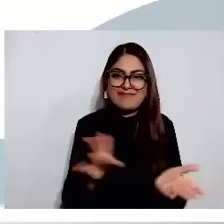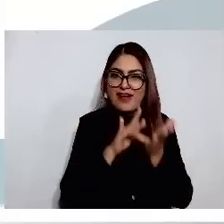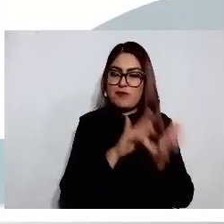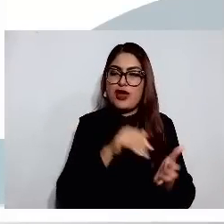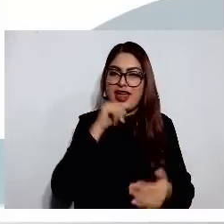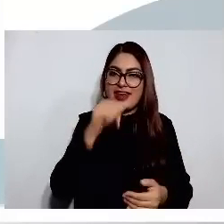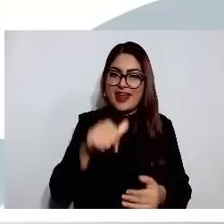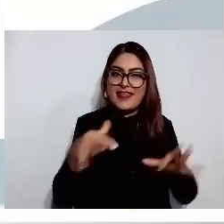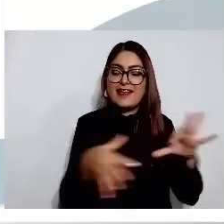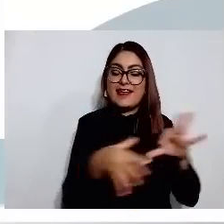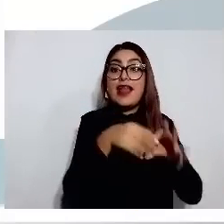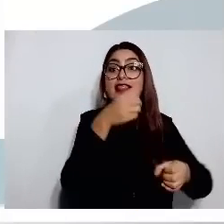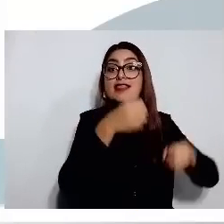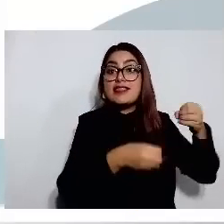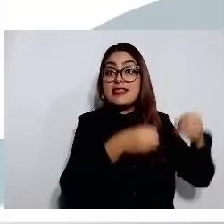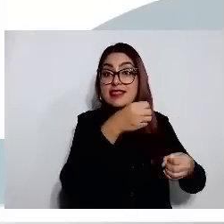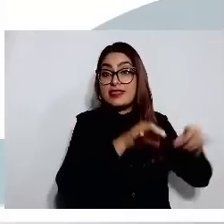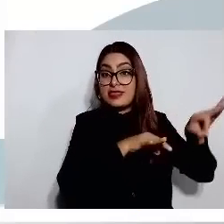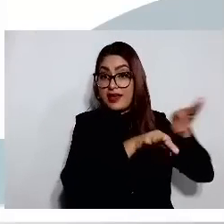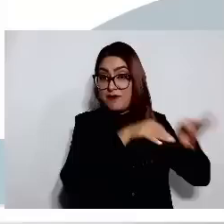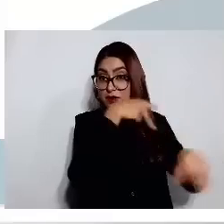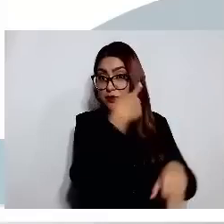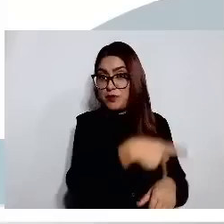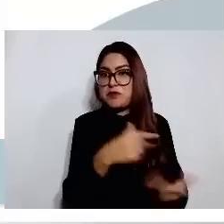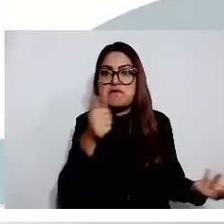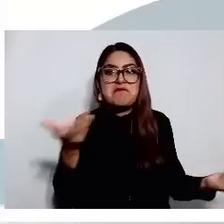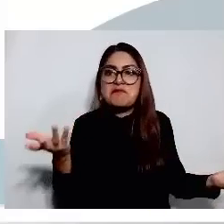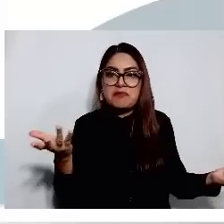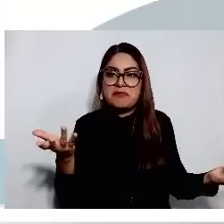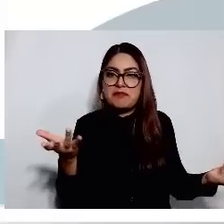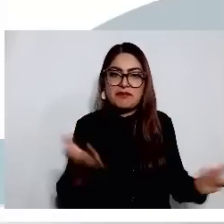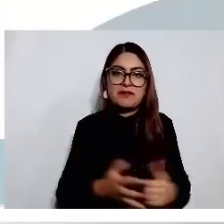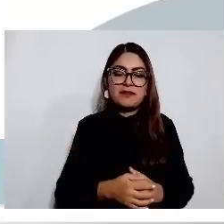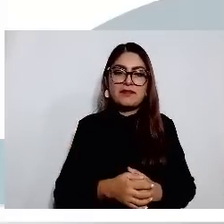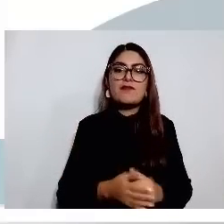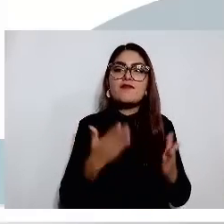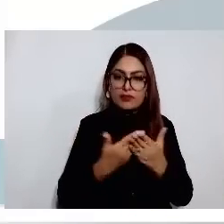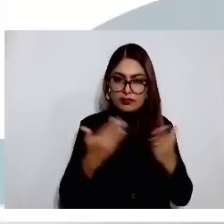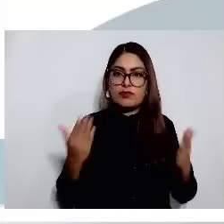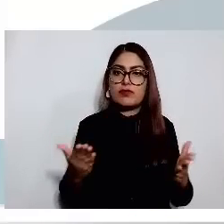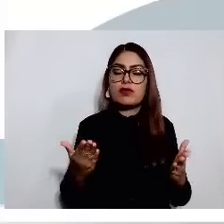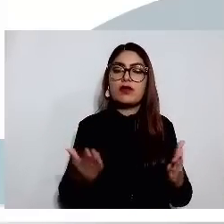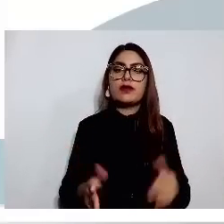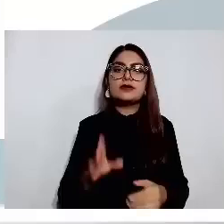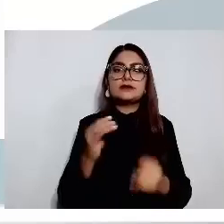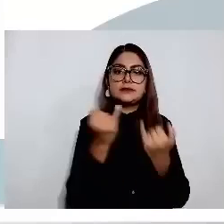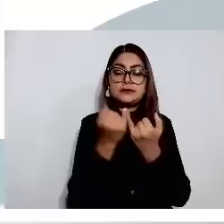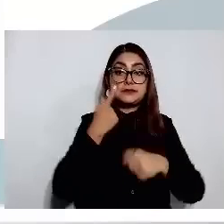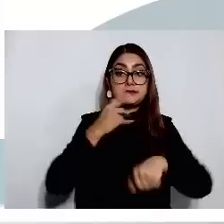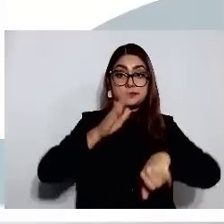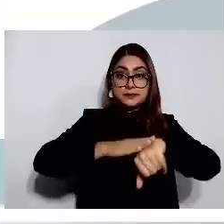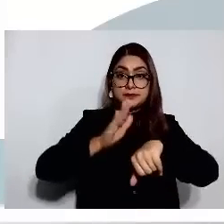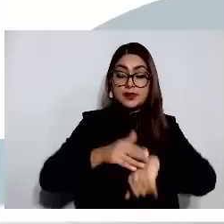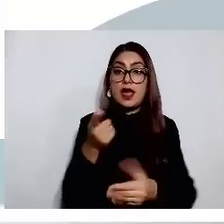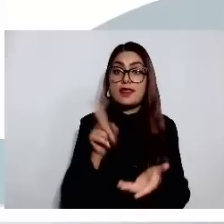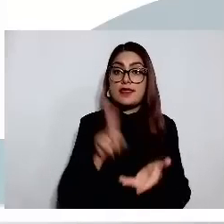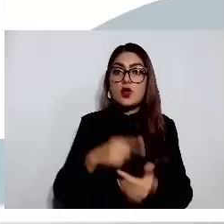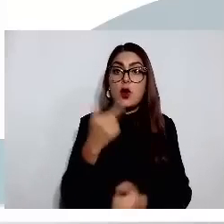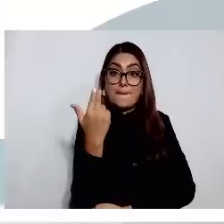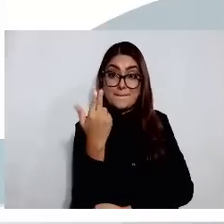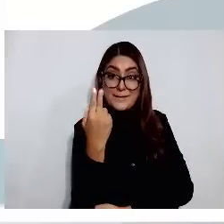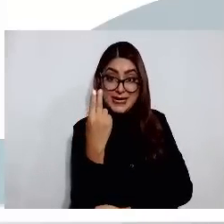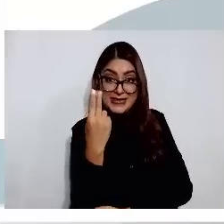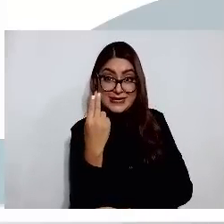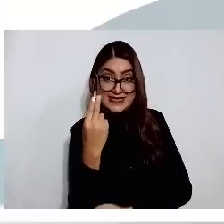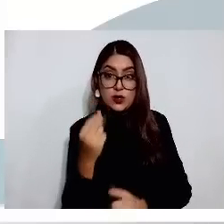el quehacer de los poderes judiciales. Y, ojo, estos 25 en su mayoría son barras